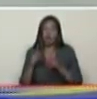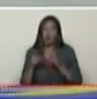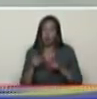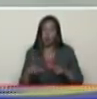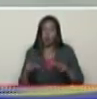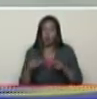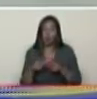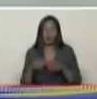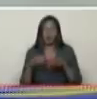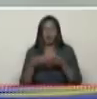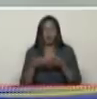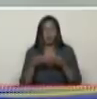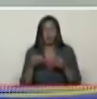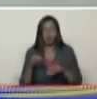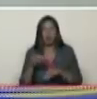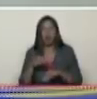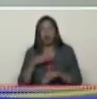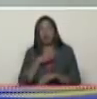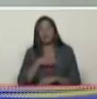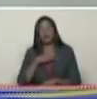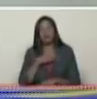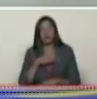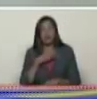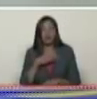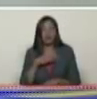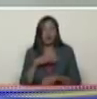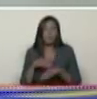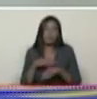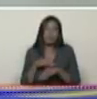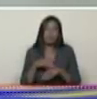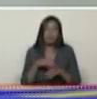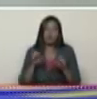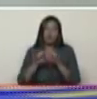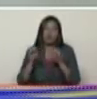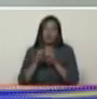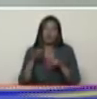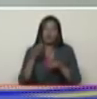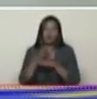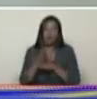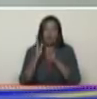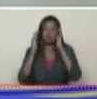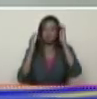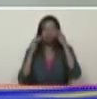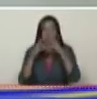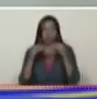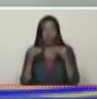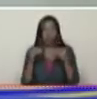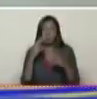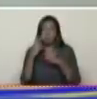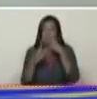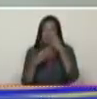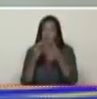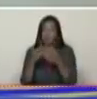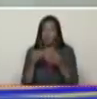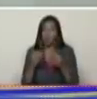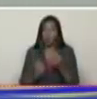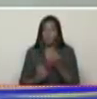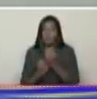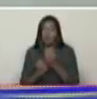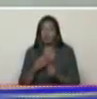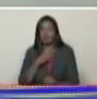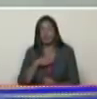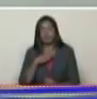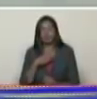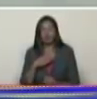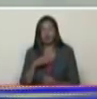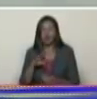todos los equipos de todos los ministerios del área social. Ahí vamos con la educación, vamos a chequear todas las bases de misiones, tienen que tener